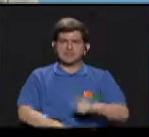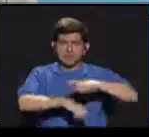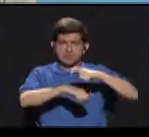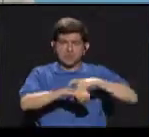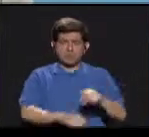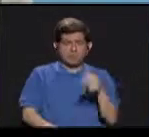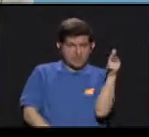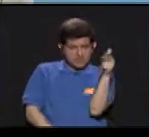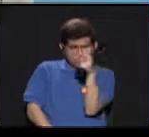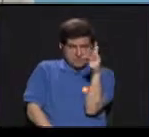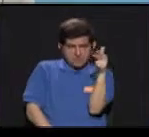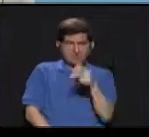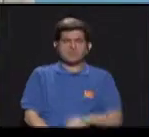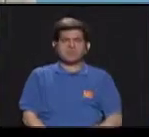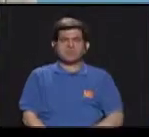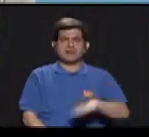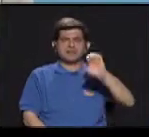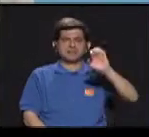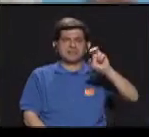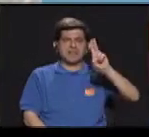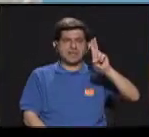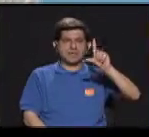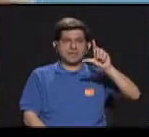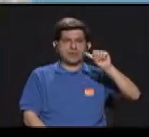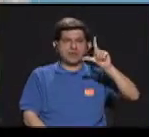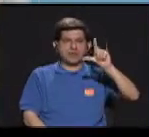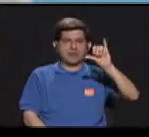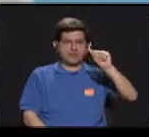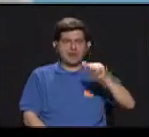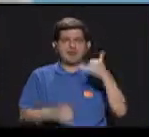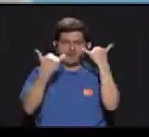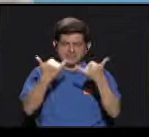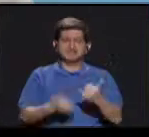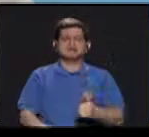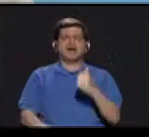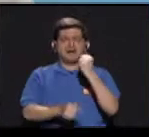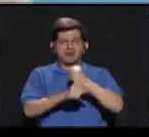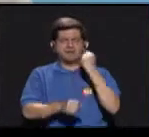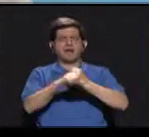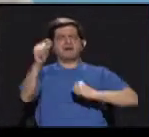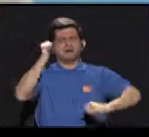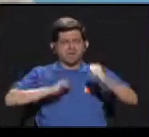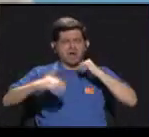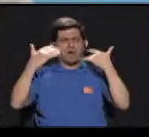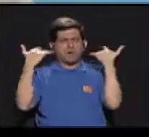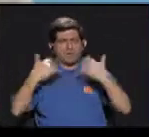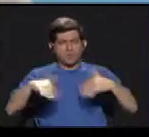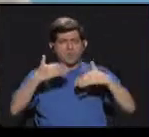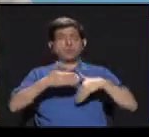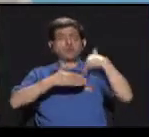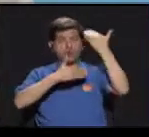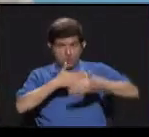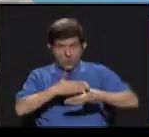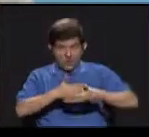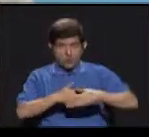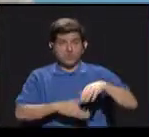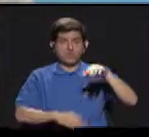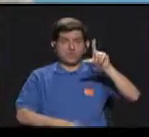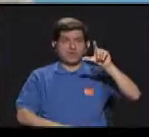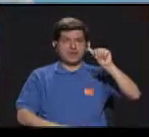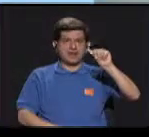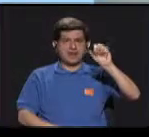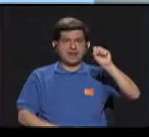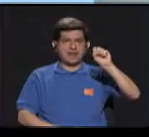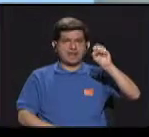1987, cuando se filmó Eulalia, ya tenía una larga trayectoria en el teatro junto con... Claro, Eulalia siguió después de La Cegua,